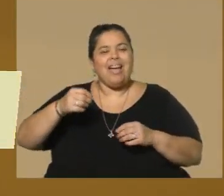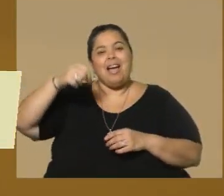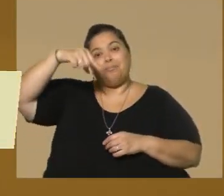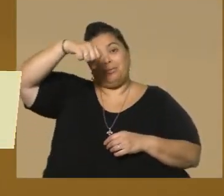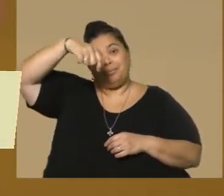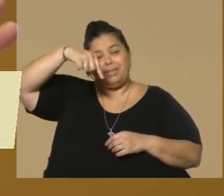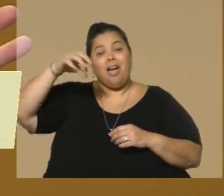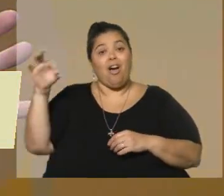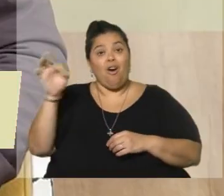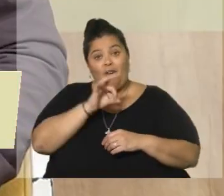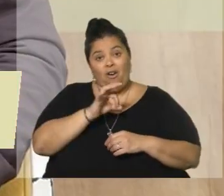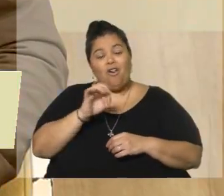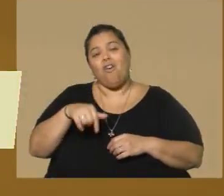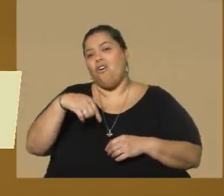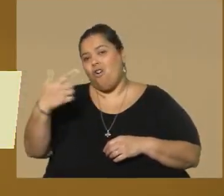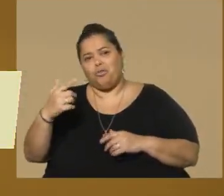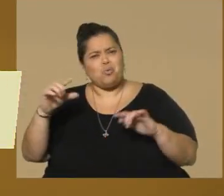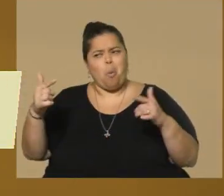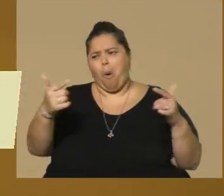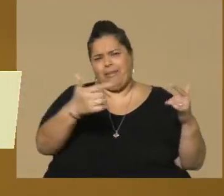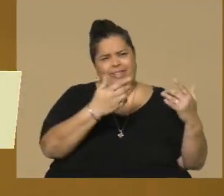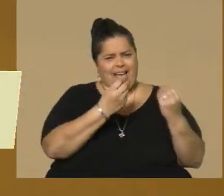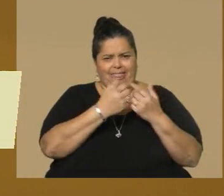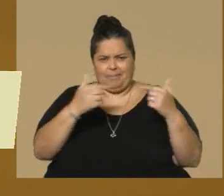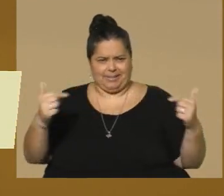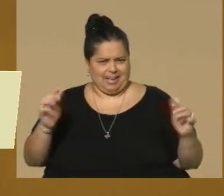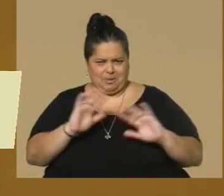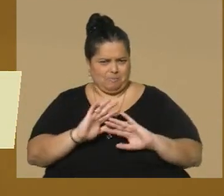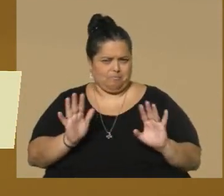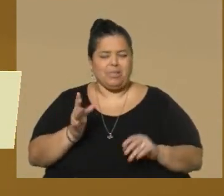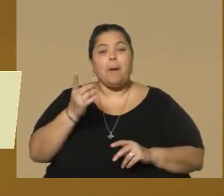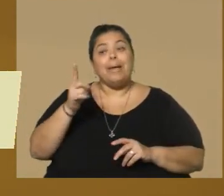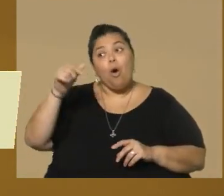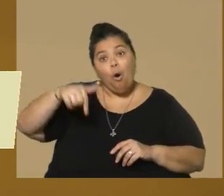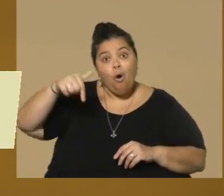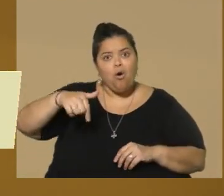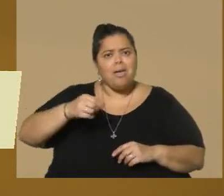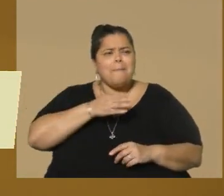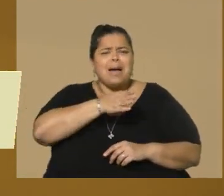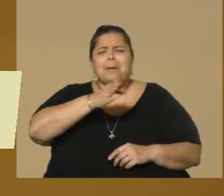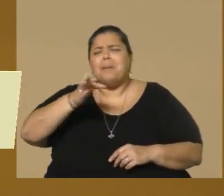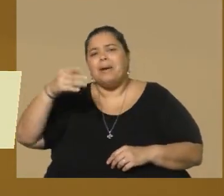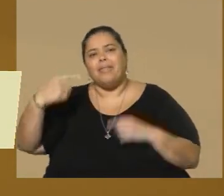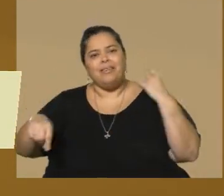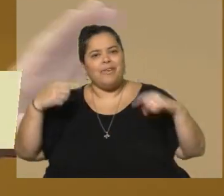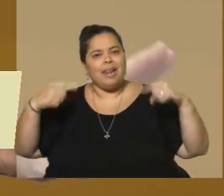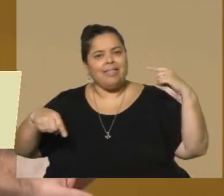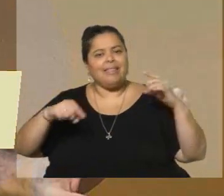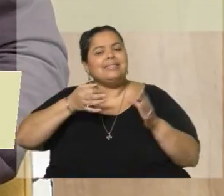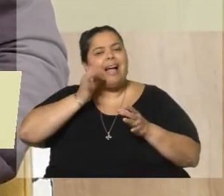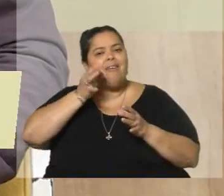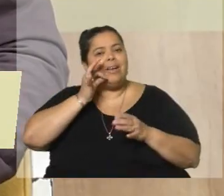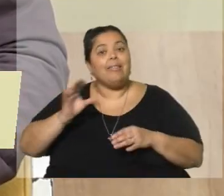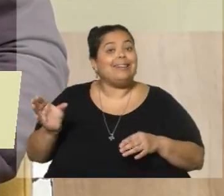el sorocabana y no había mucho más hoy por hoy tenemos el acceso a cafés de todo el mundo